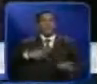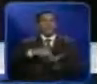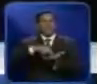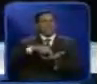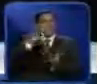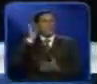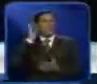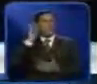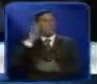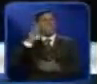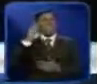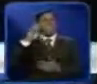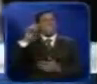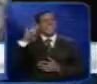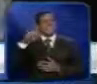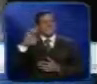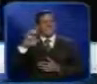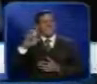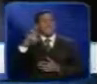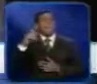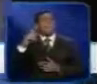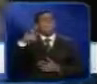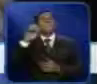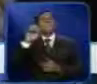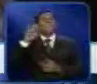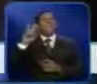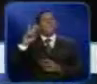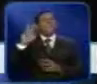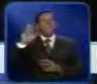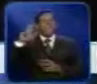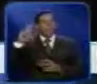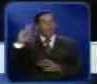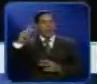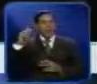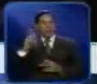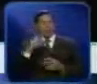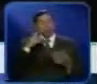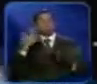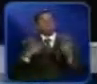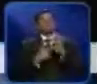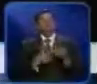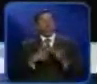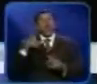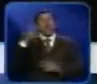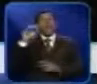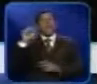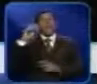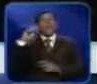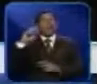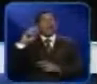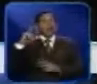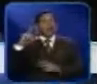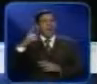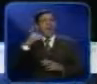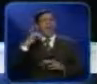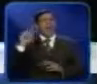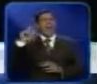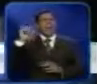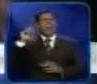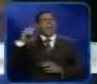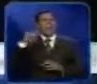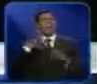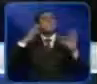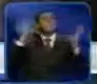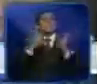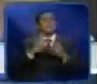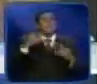femenina de Versace Primavera-Verano 2010, en la cual se inspiró en el clásico Lewis Carroll, Alicia en el País de las